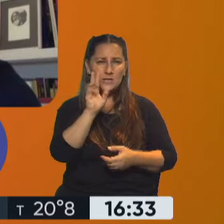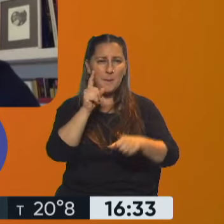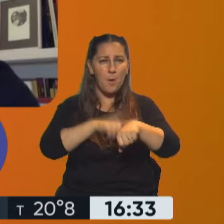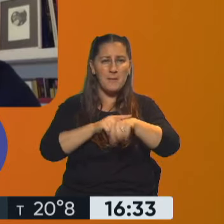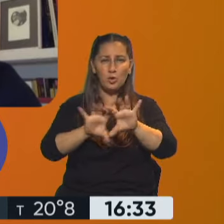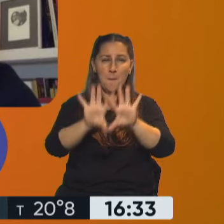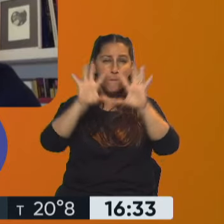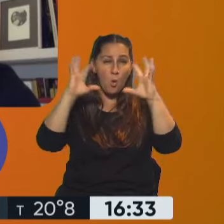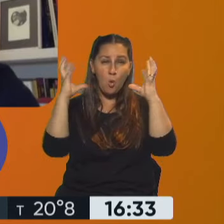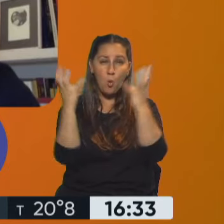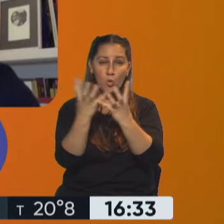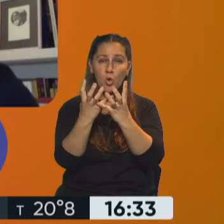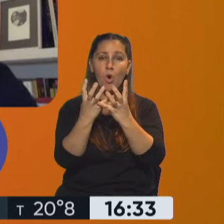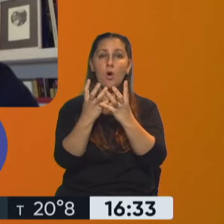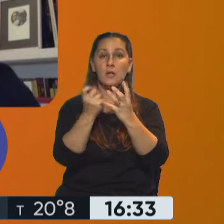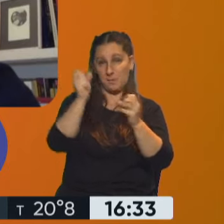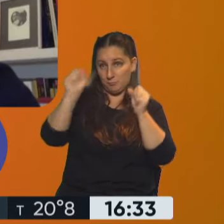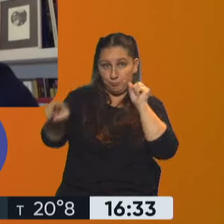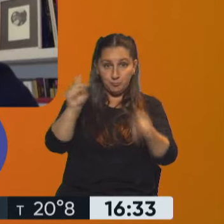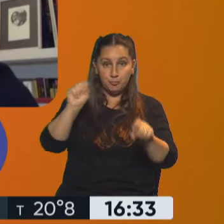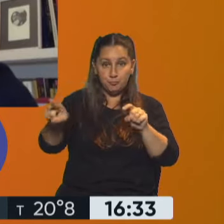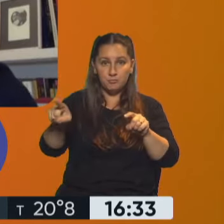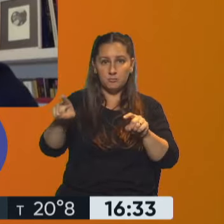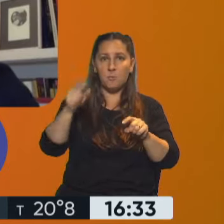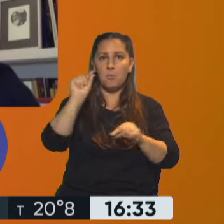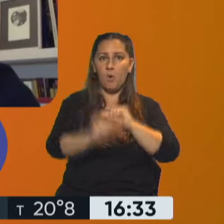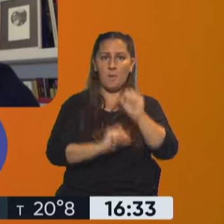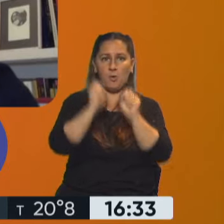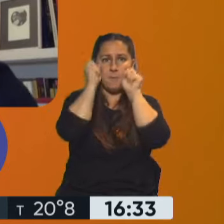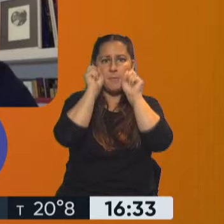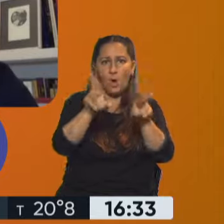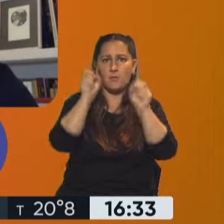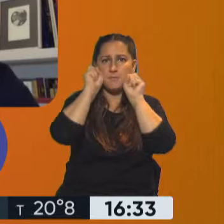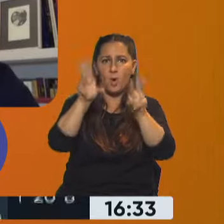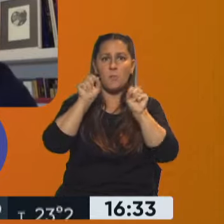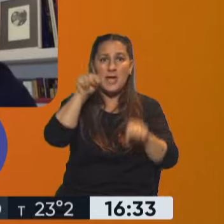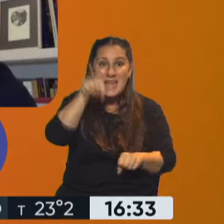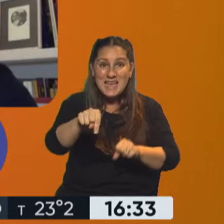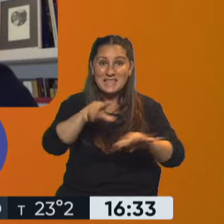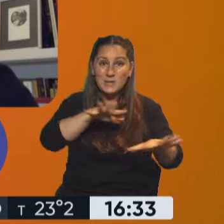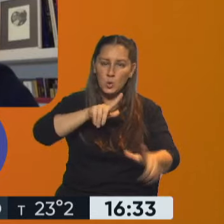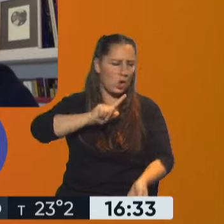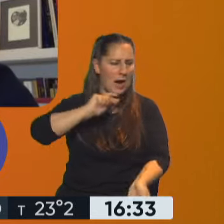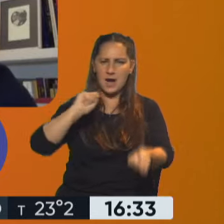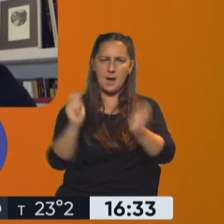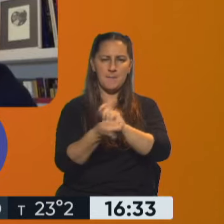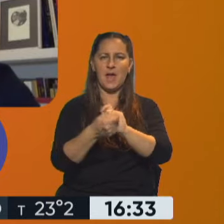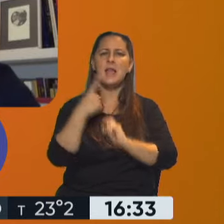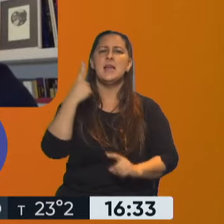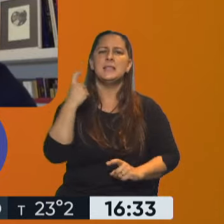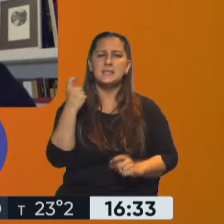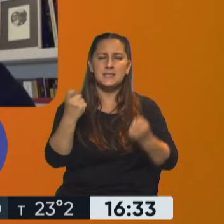nivel global y muchos a nivel local están empeorados. Y tenemos que revertir esa tendencia y necesitamos una